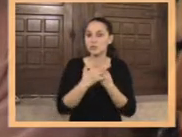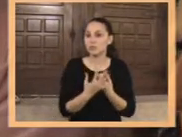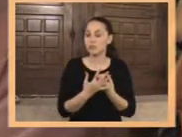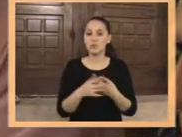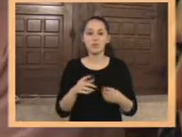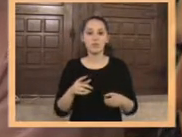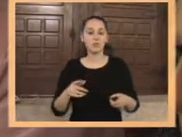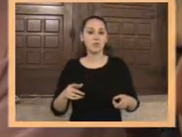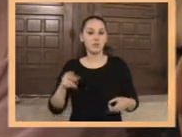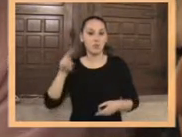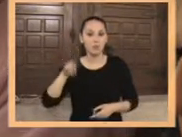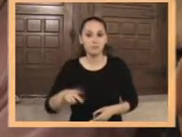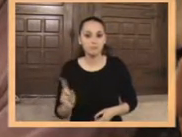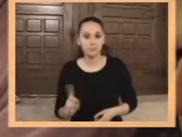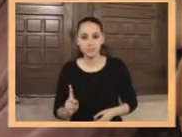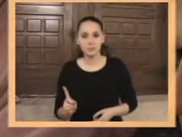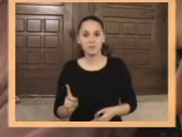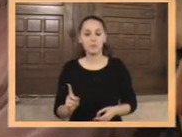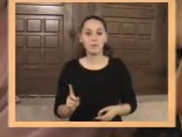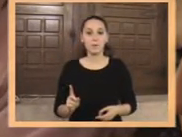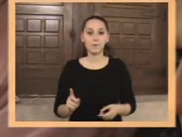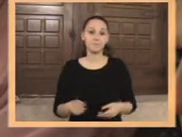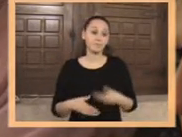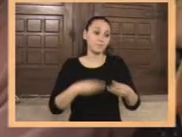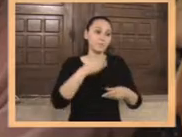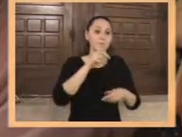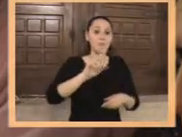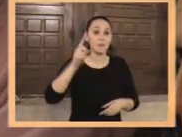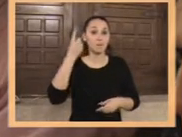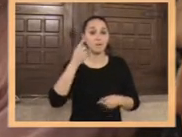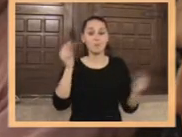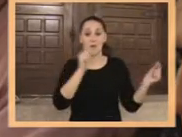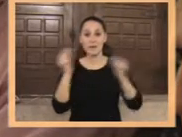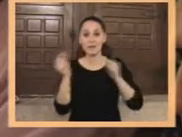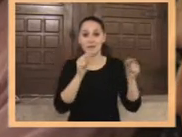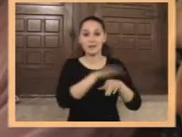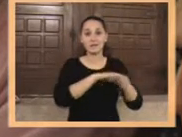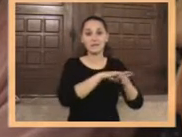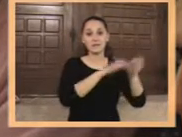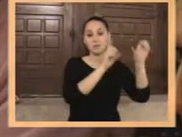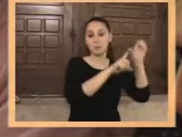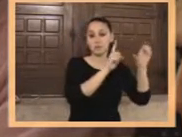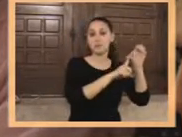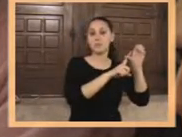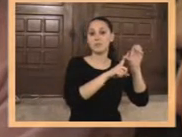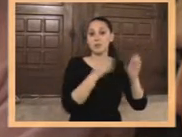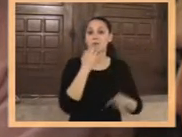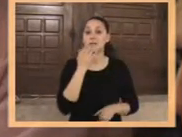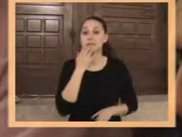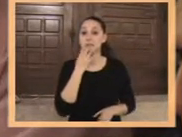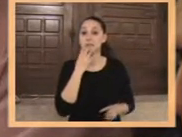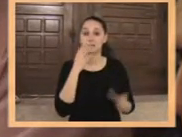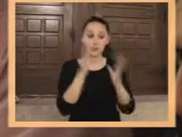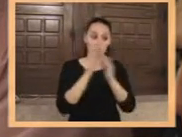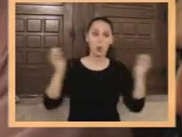que surja el debate en la Asamblea de Extremadura, se pueda llegar a un consenso, vamos a ver si no se produce ese consenso, pues entonces ya a lo mejor las ciudades tendrían